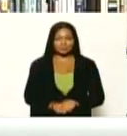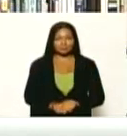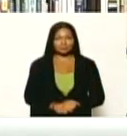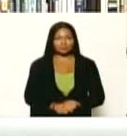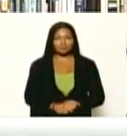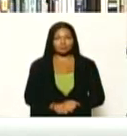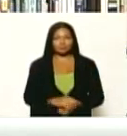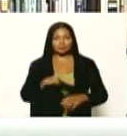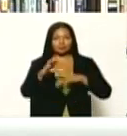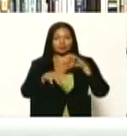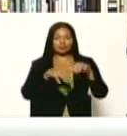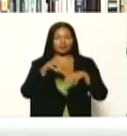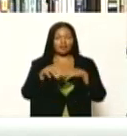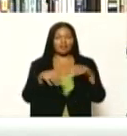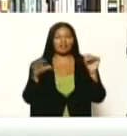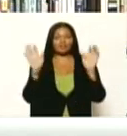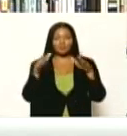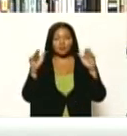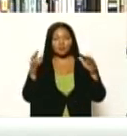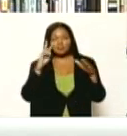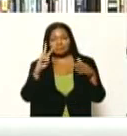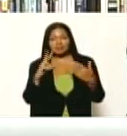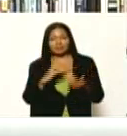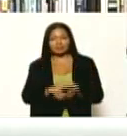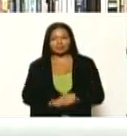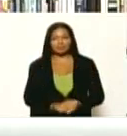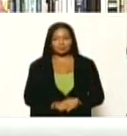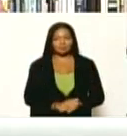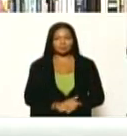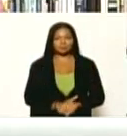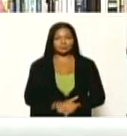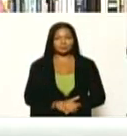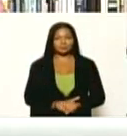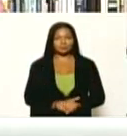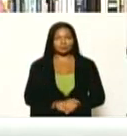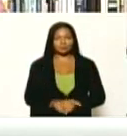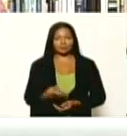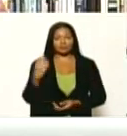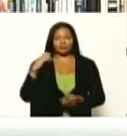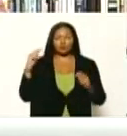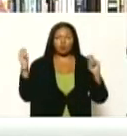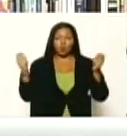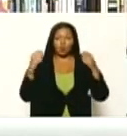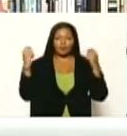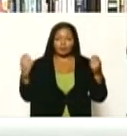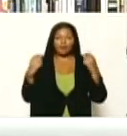El gato volador. Bueno, tuvimos tremenda jornada, Diosdado.